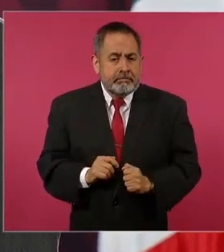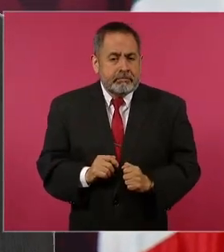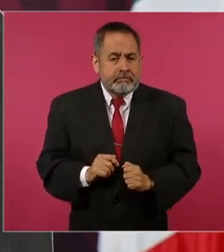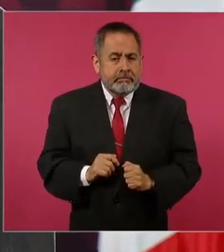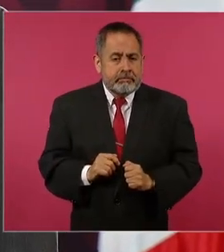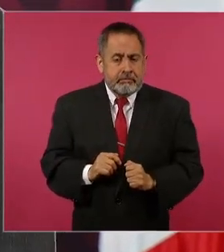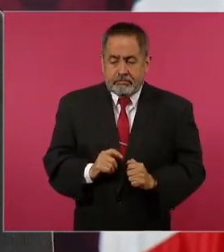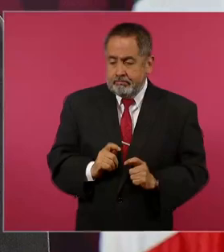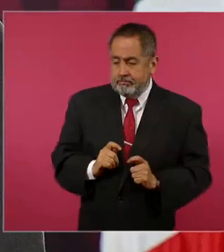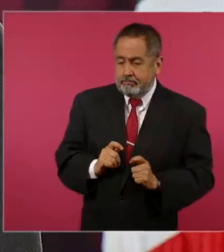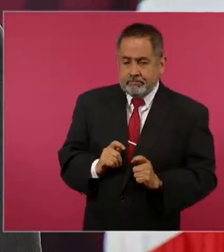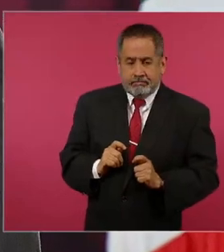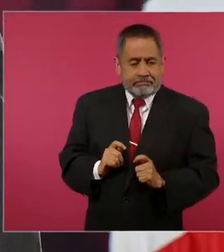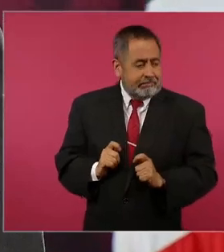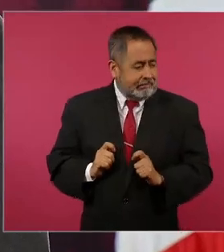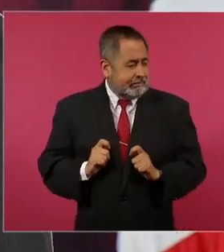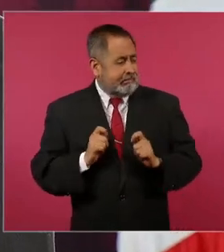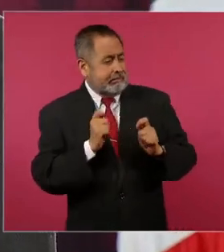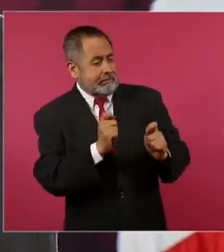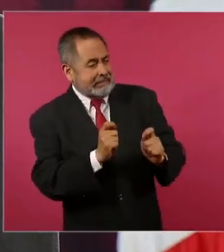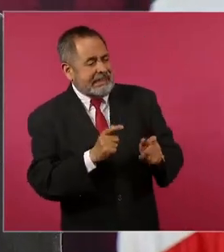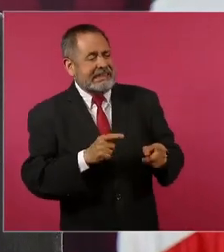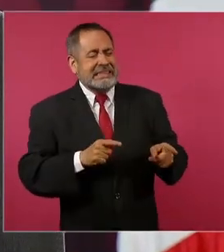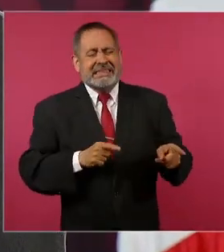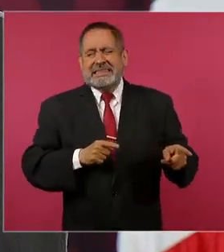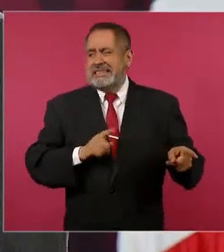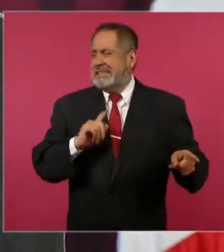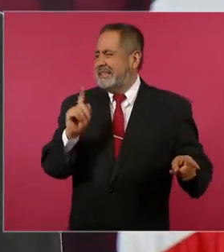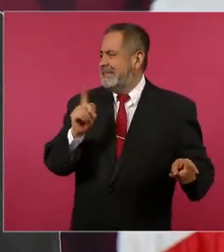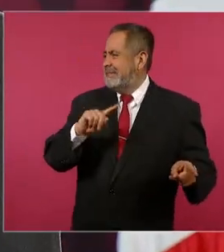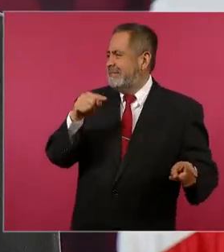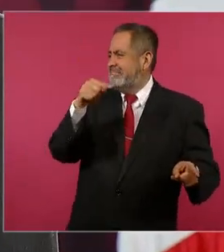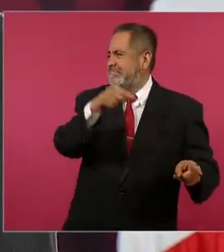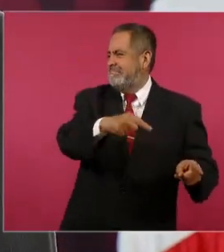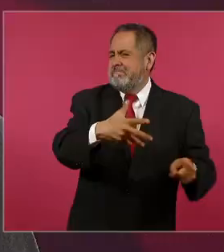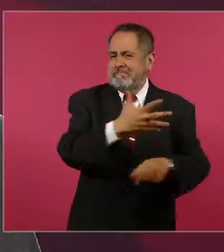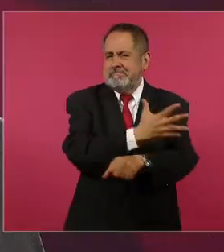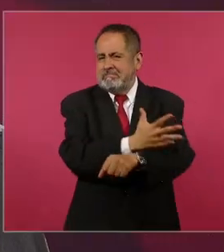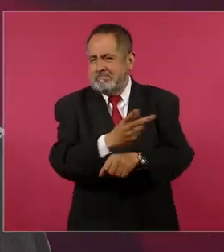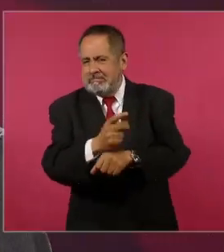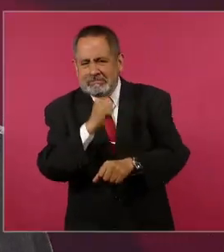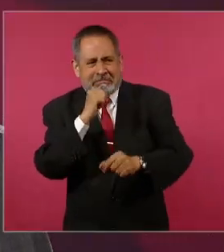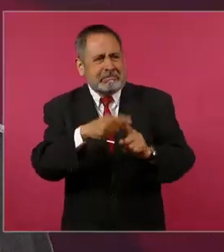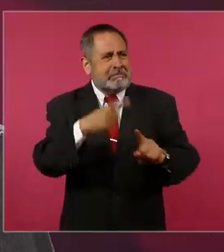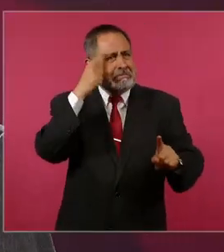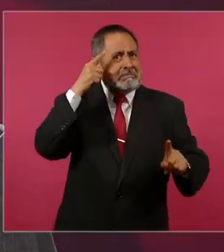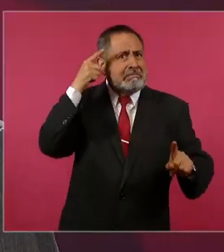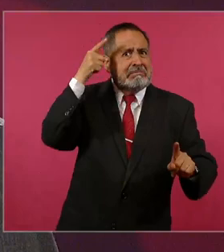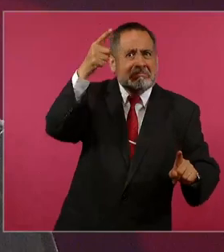a una persona que no tenga principios, que no tenga ideales,